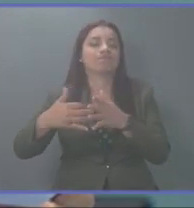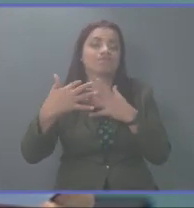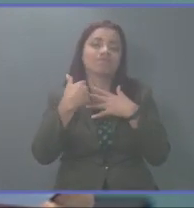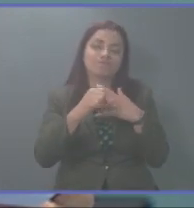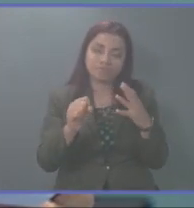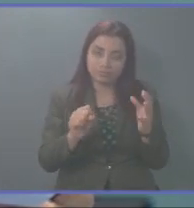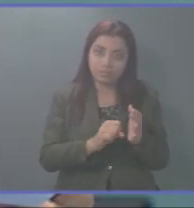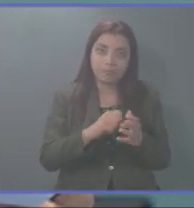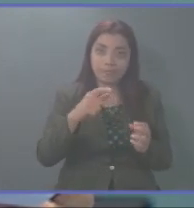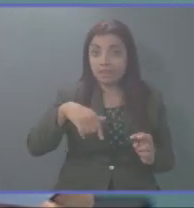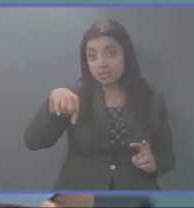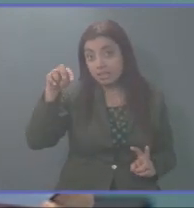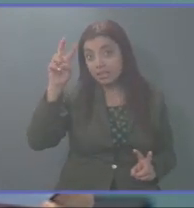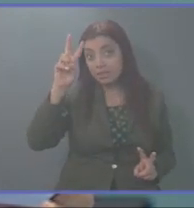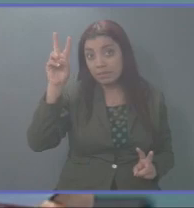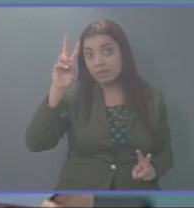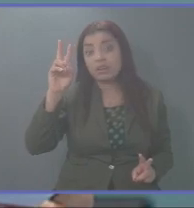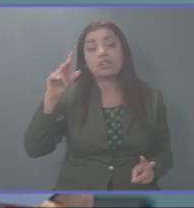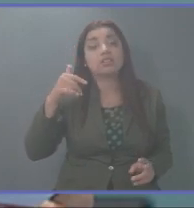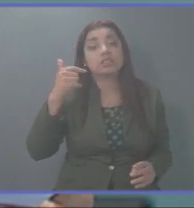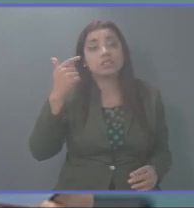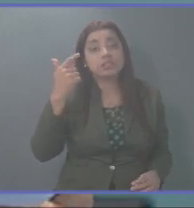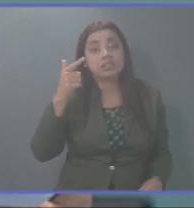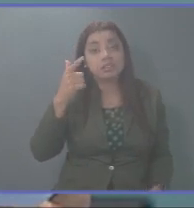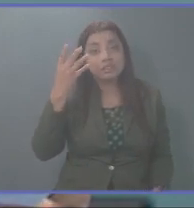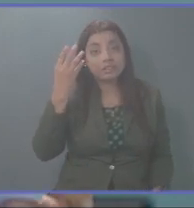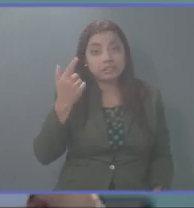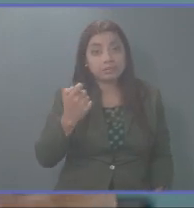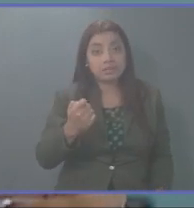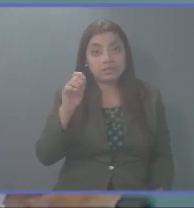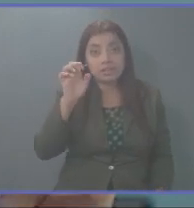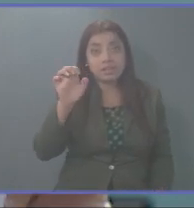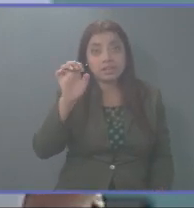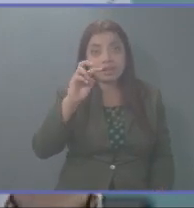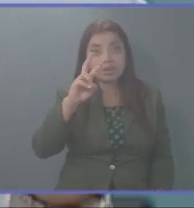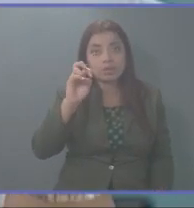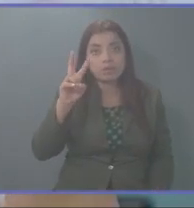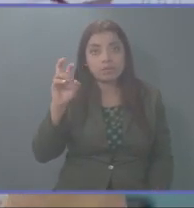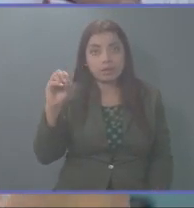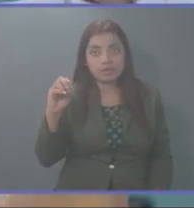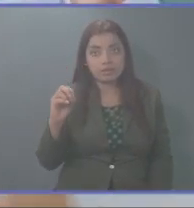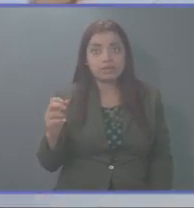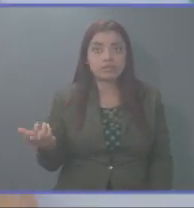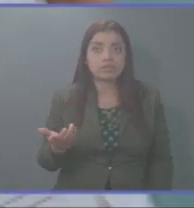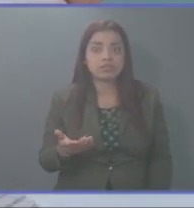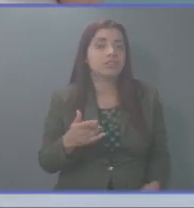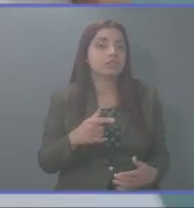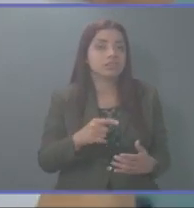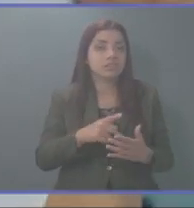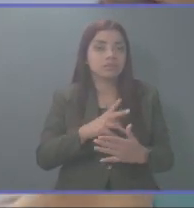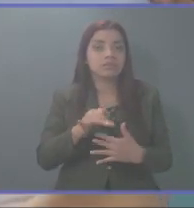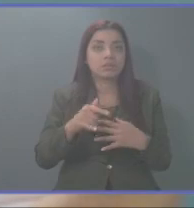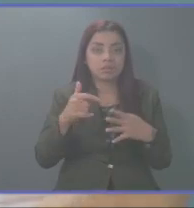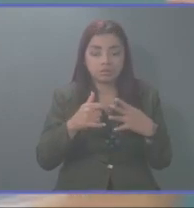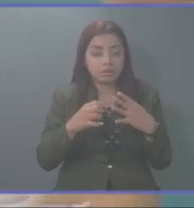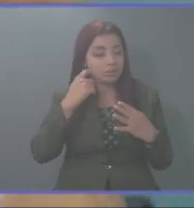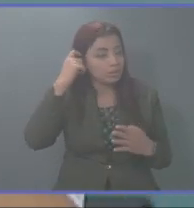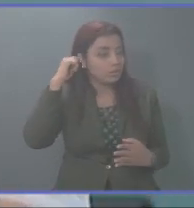Azul del Palacio Legislativo San Salvador a los días del mes de enero de 2020. Leído el proyecto